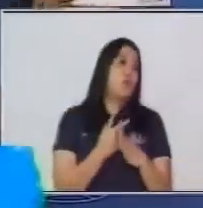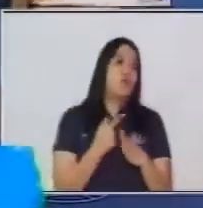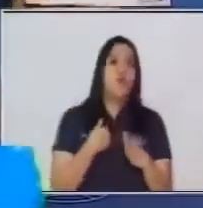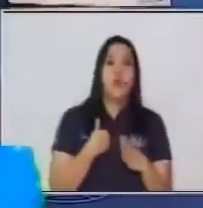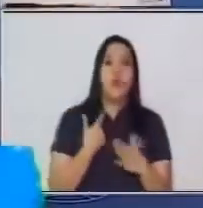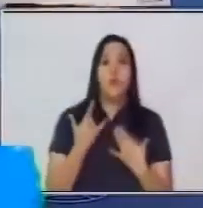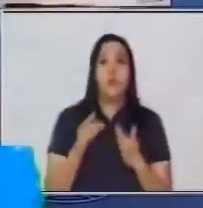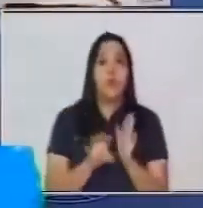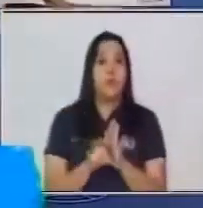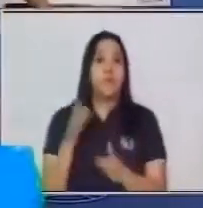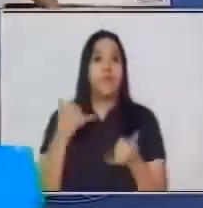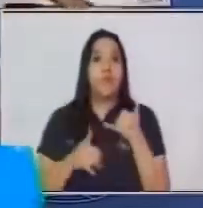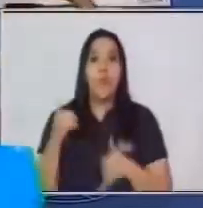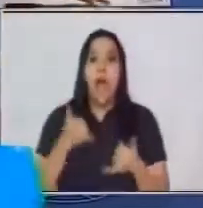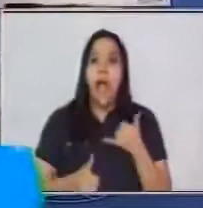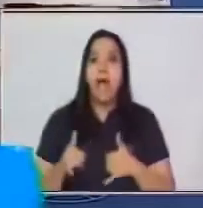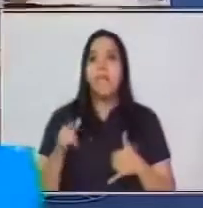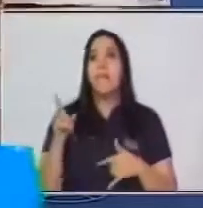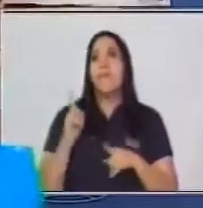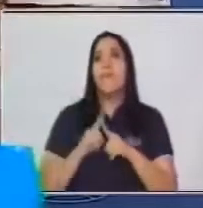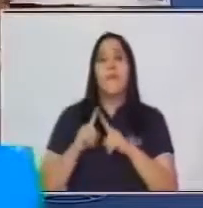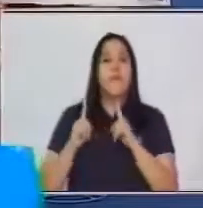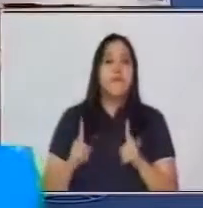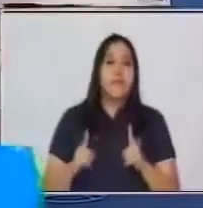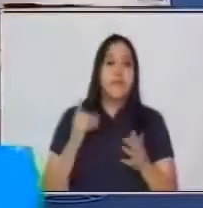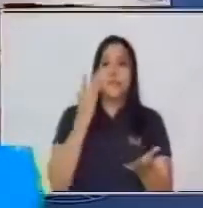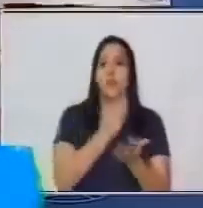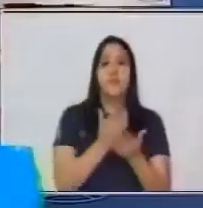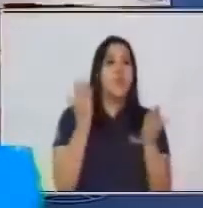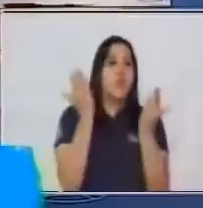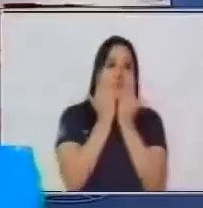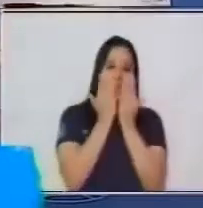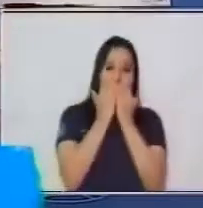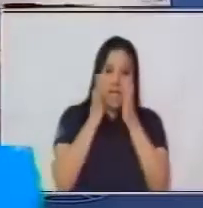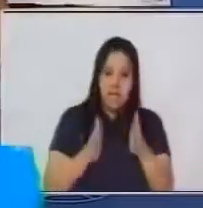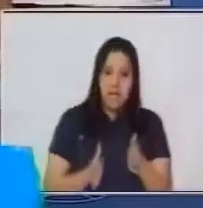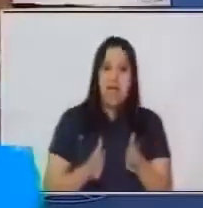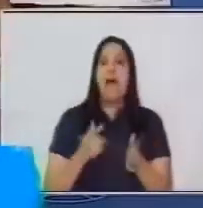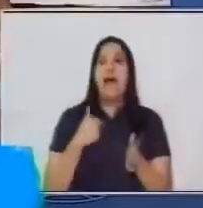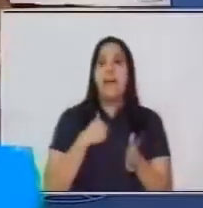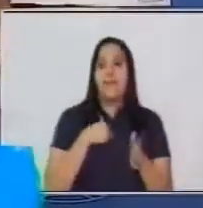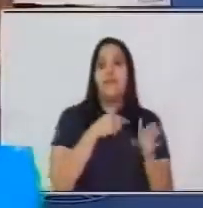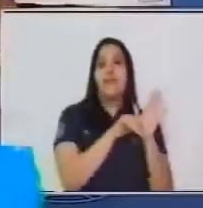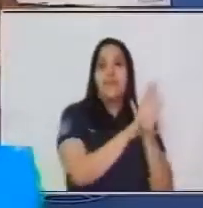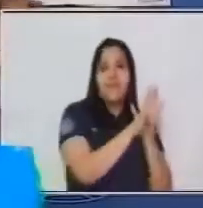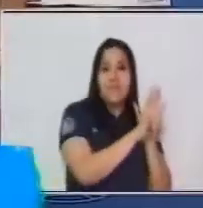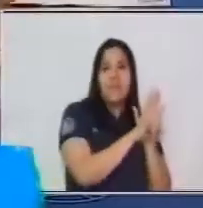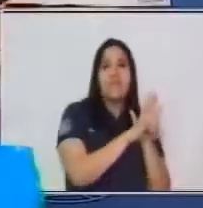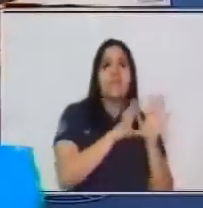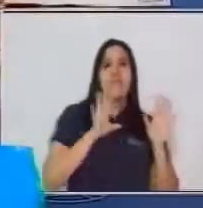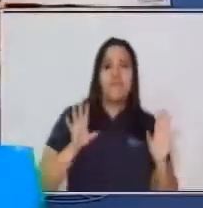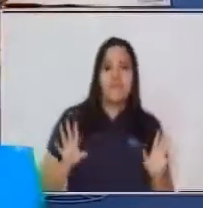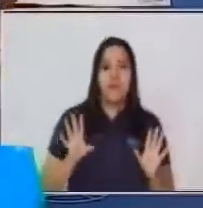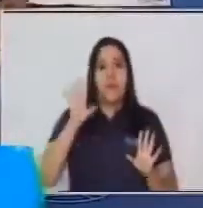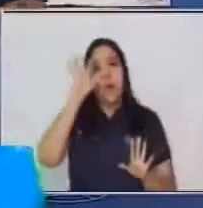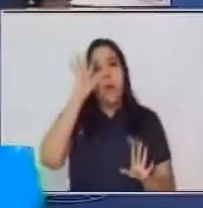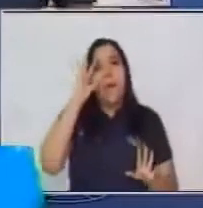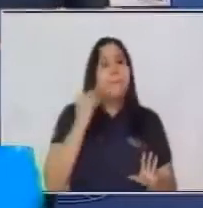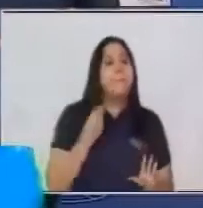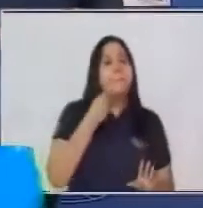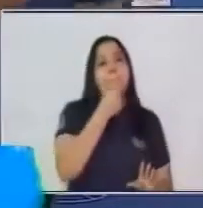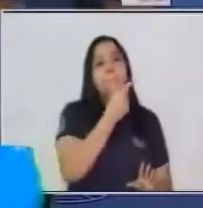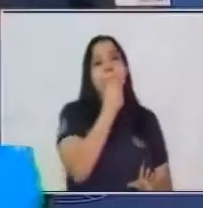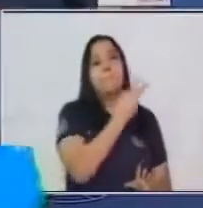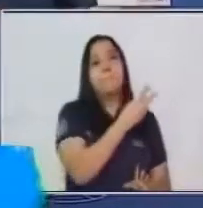jugando, o algunas situaciones que se dan cuando vamos a estudiar. Entonces tú te identificas con estos personajes porque abordan o